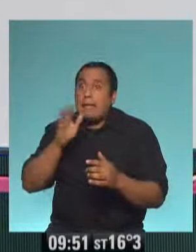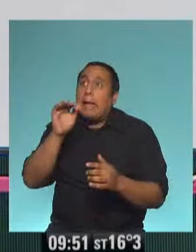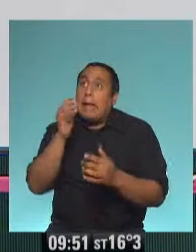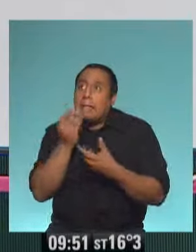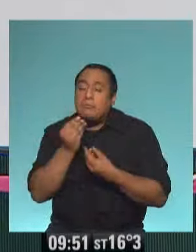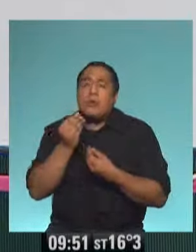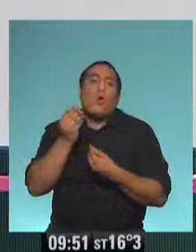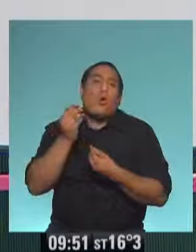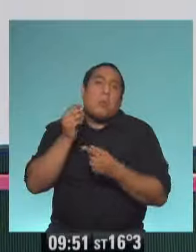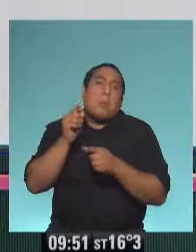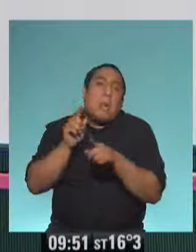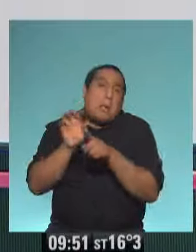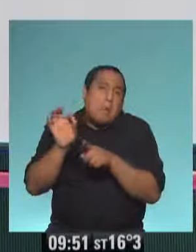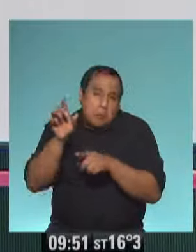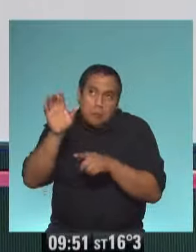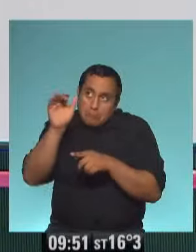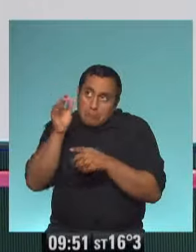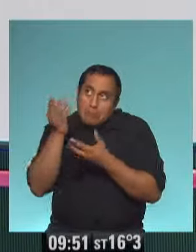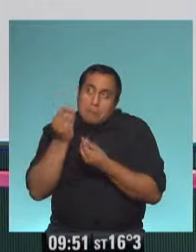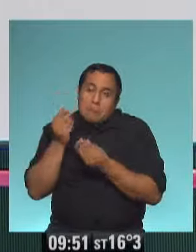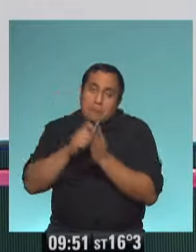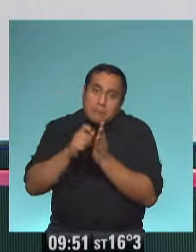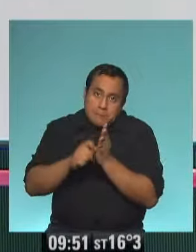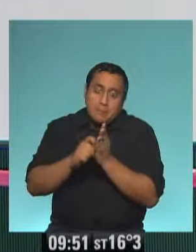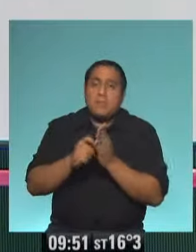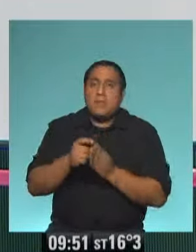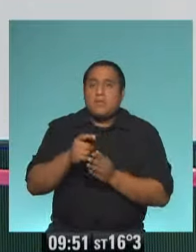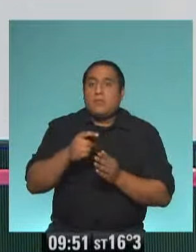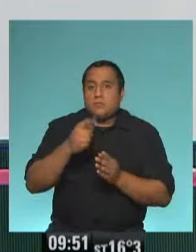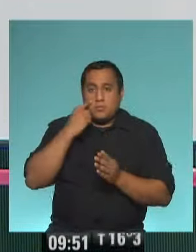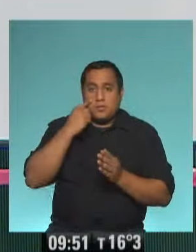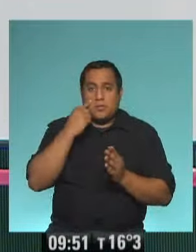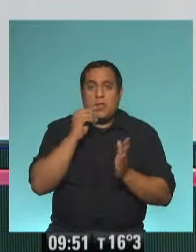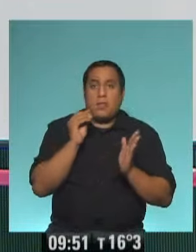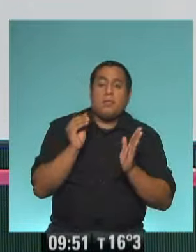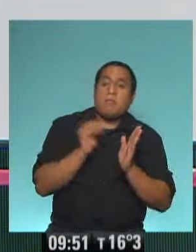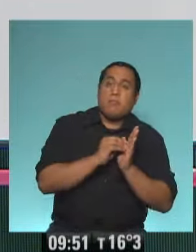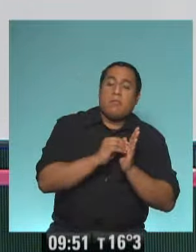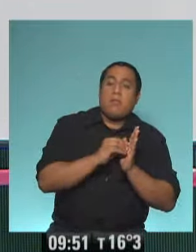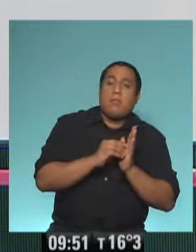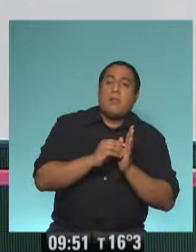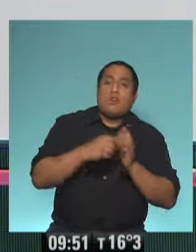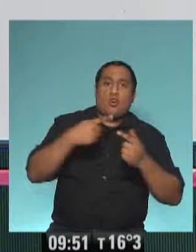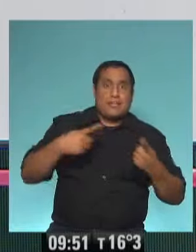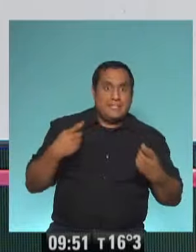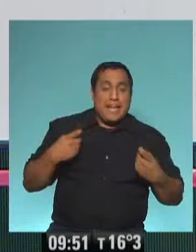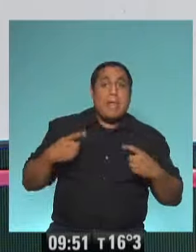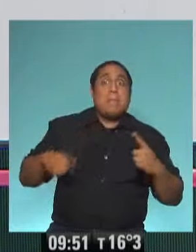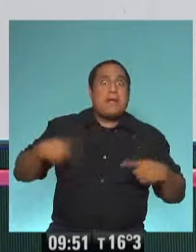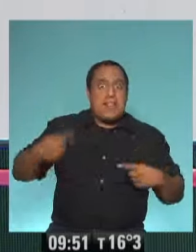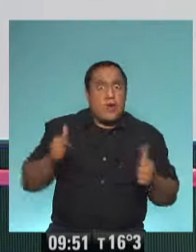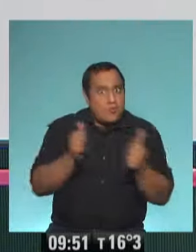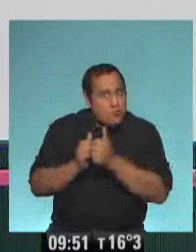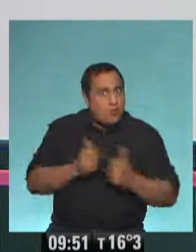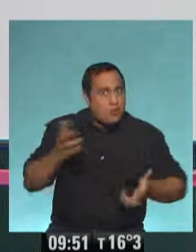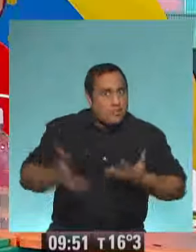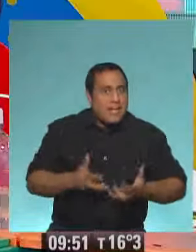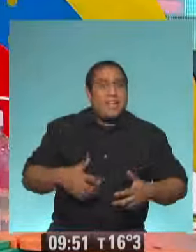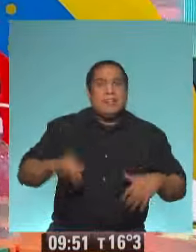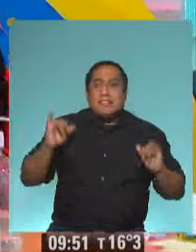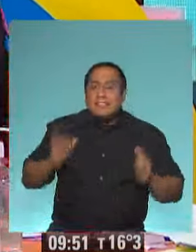o al hermanito que esté por ahí. Nosotros lo vamos a pegar. Todos los ingredientes que necesitamos y mañana cocinamos juntos y juntas. Hay que anotar todo